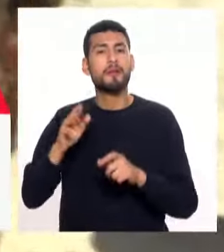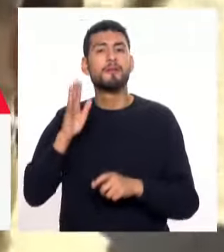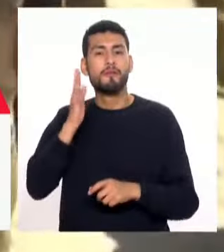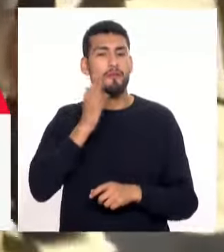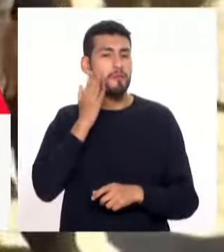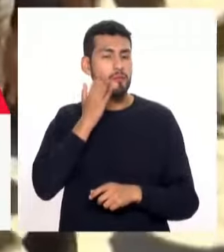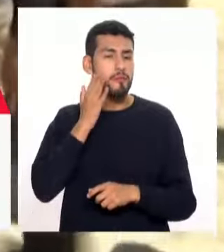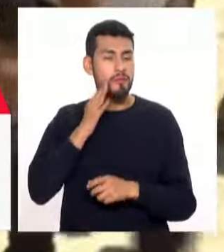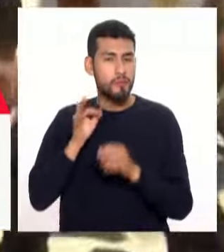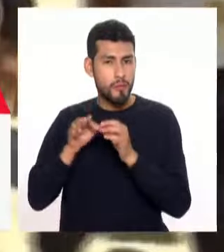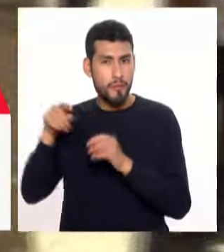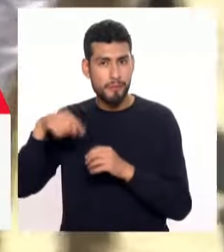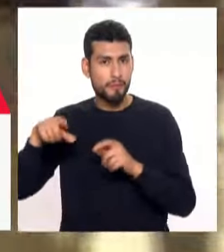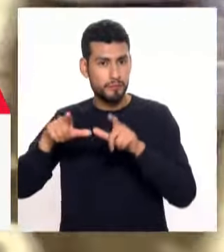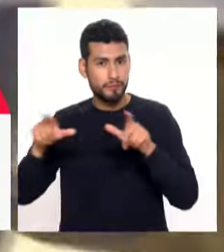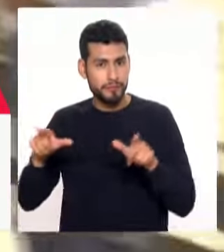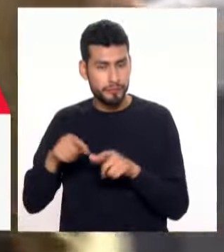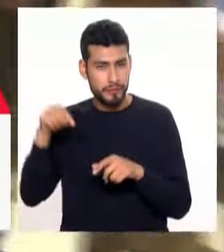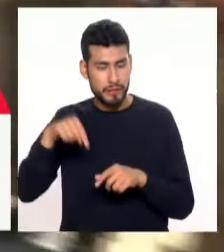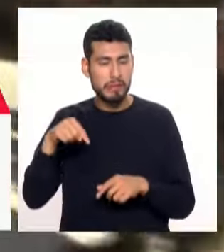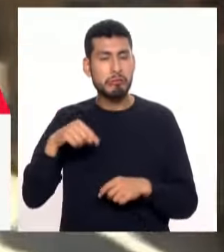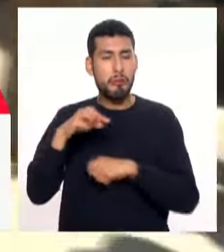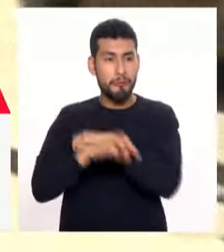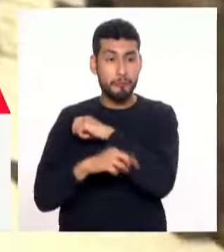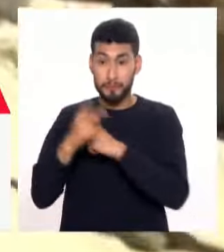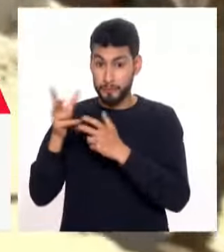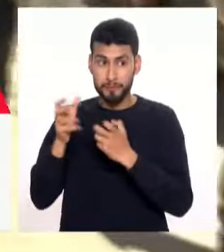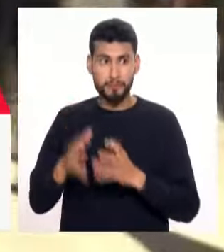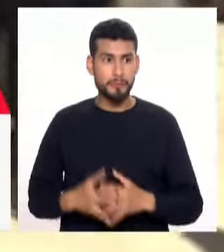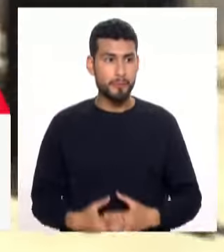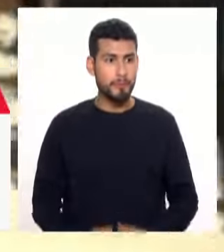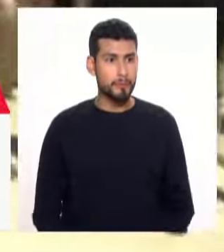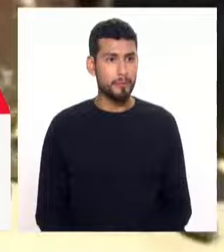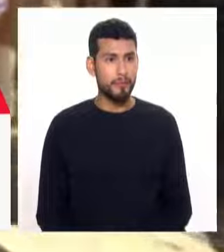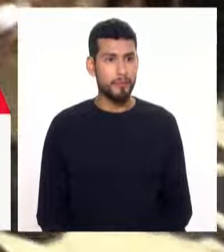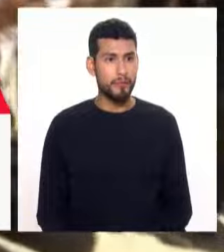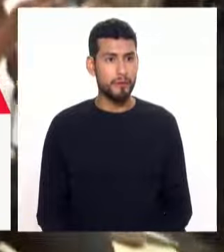indígena acá en esta parte de nuestro país. Escuchemos.